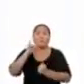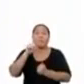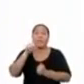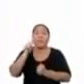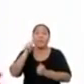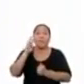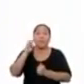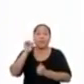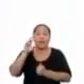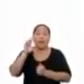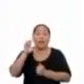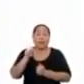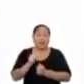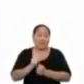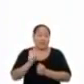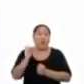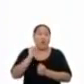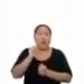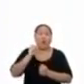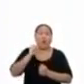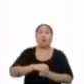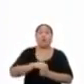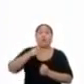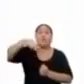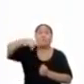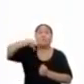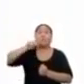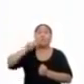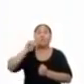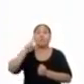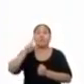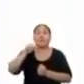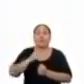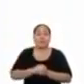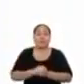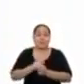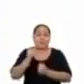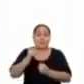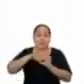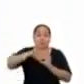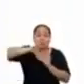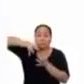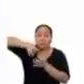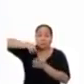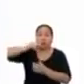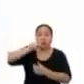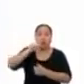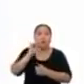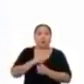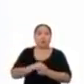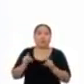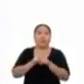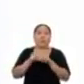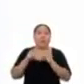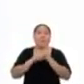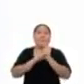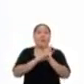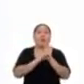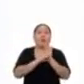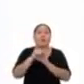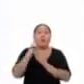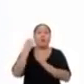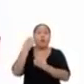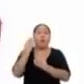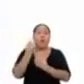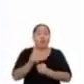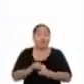multilaterales. Todo esto seguro tiene que ver con la palabra globalización y el modelo económico que tenemos. Uy,